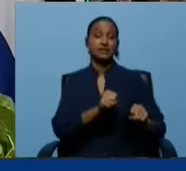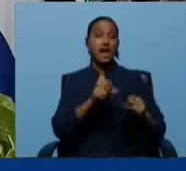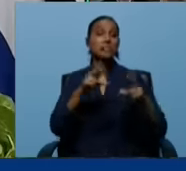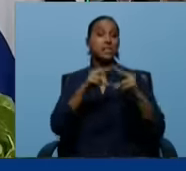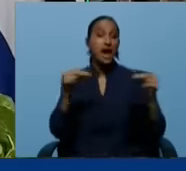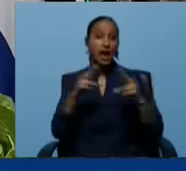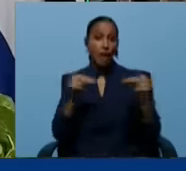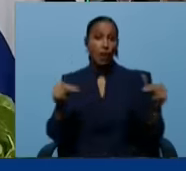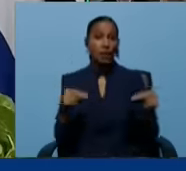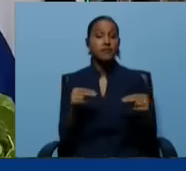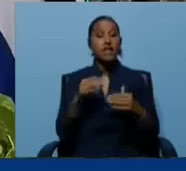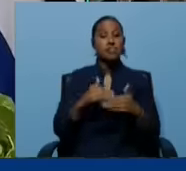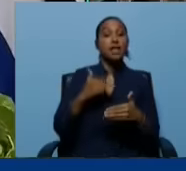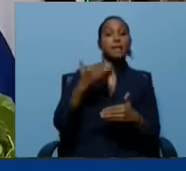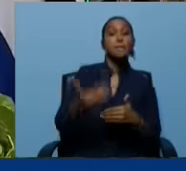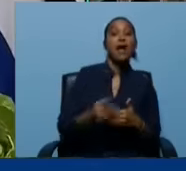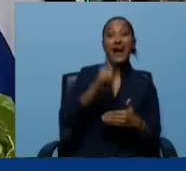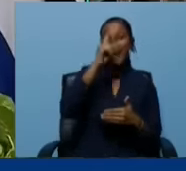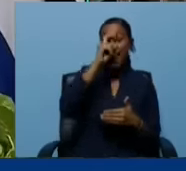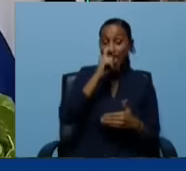Luego, en el año